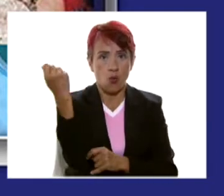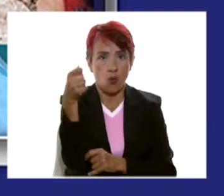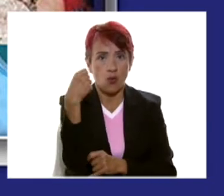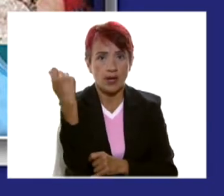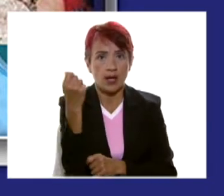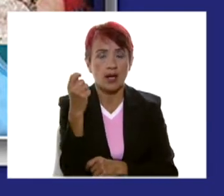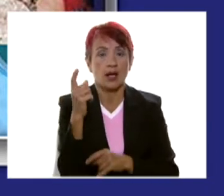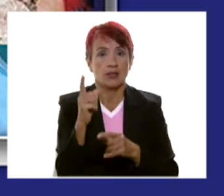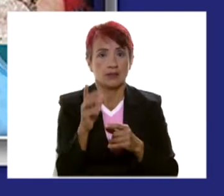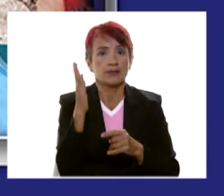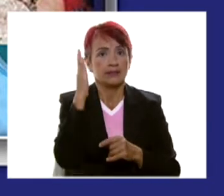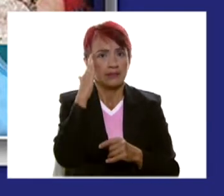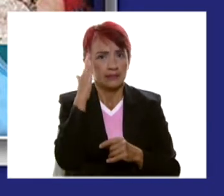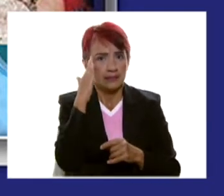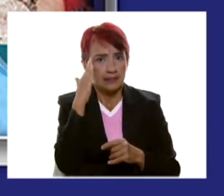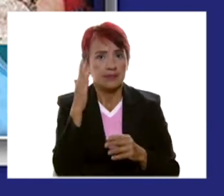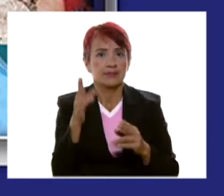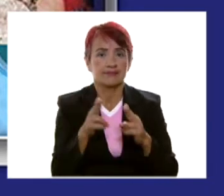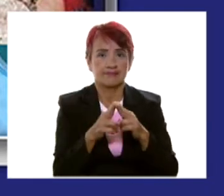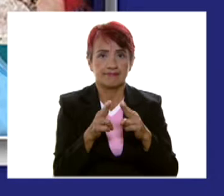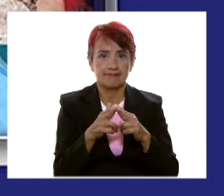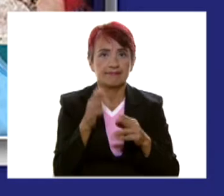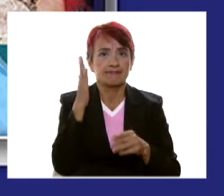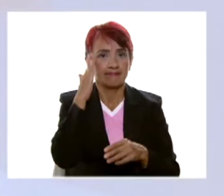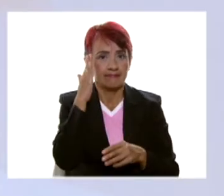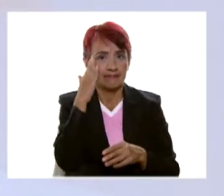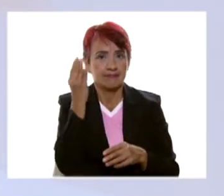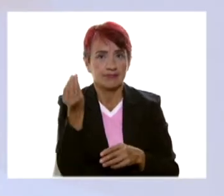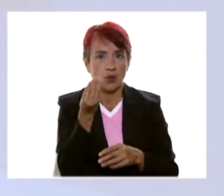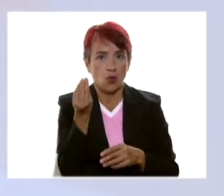algunos, saben muy bien de lo que estoy hablando.